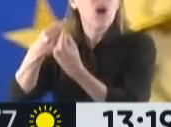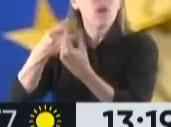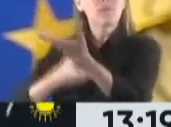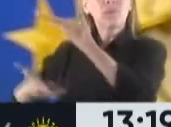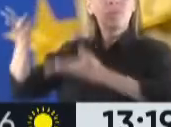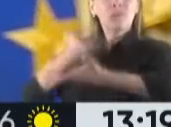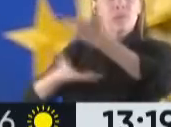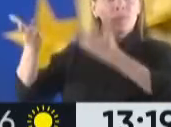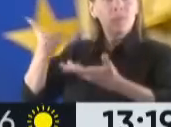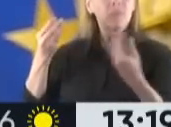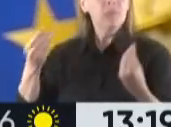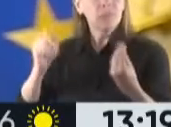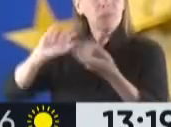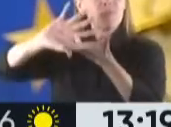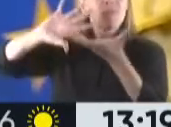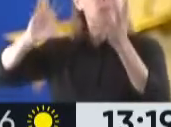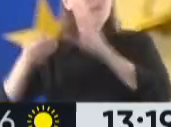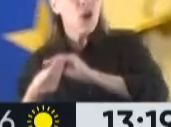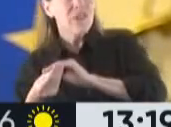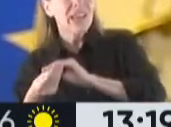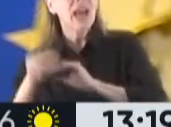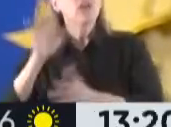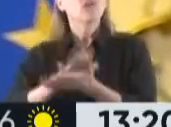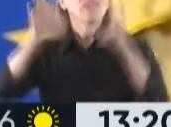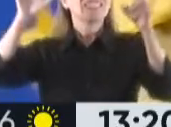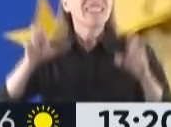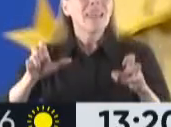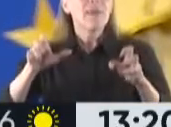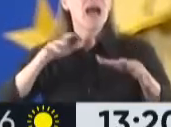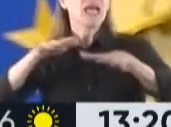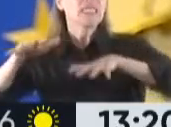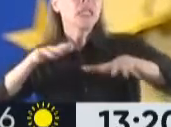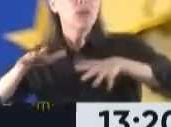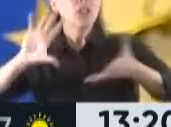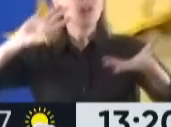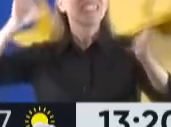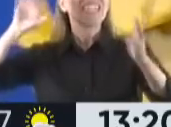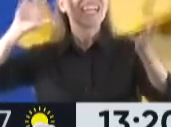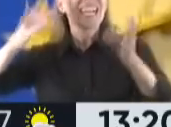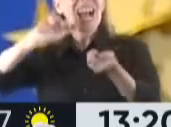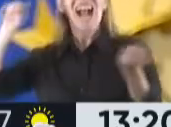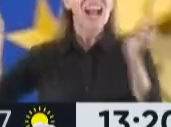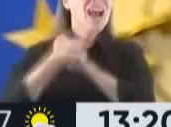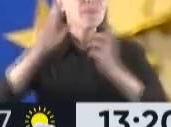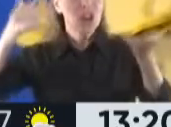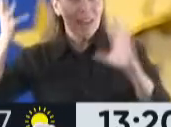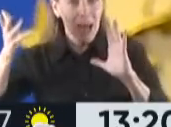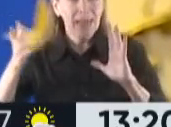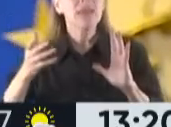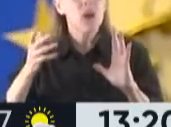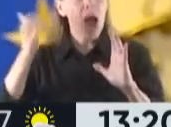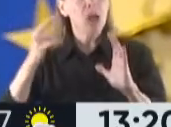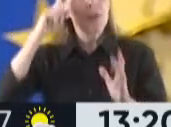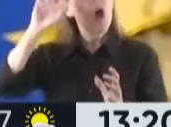las correcciones del cambio climático, de la crisis climática que el mundo padece.